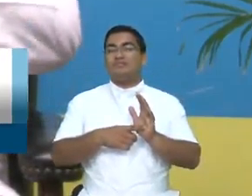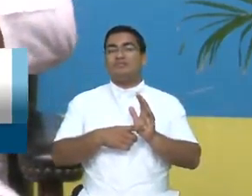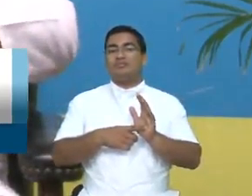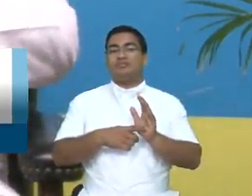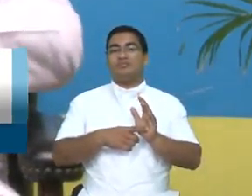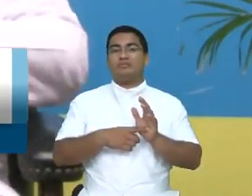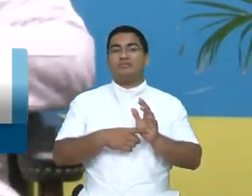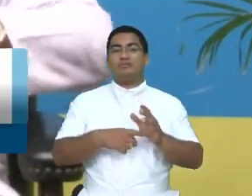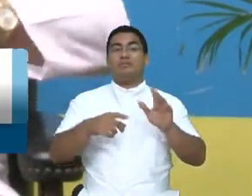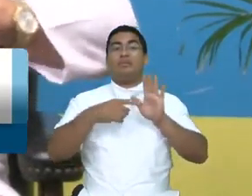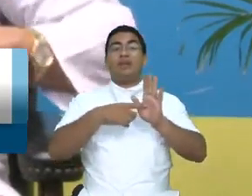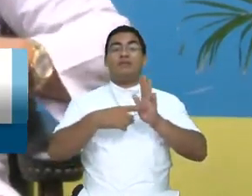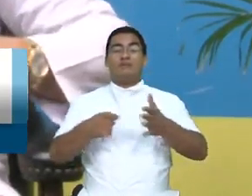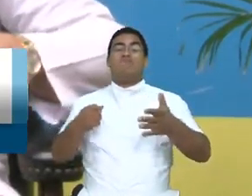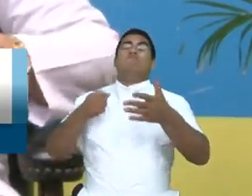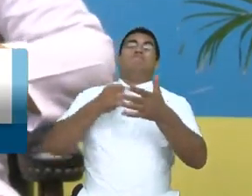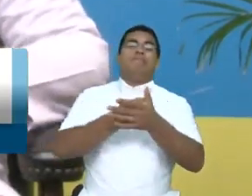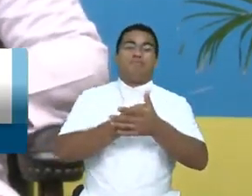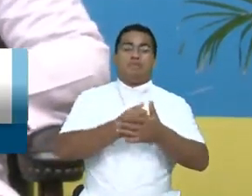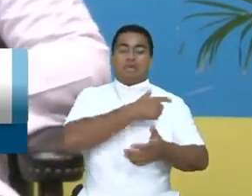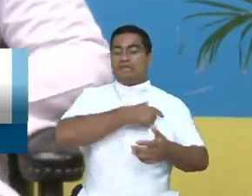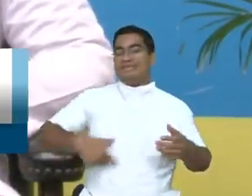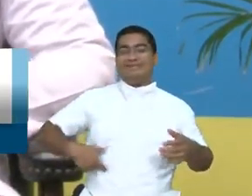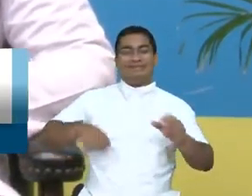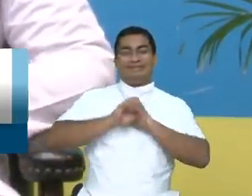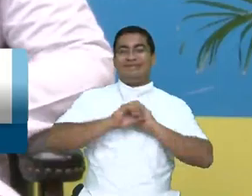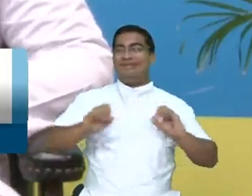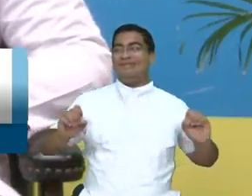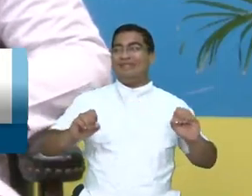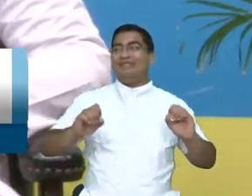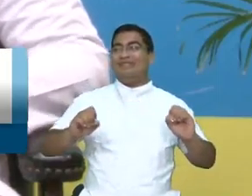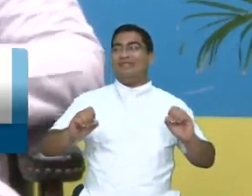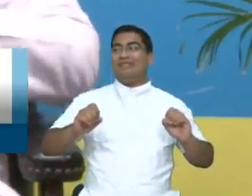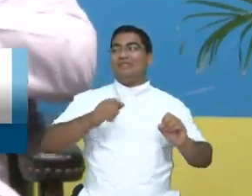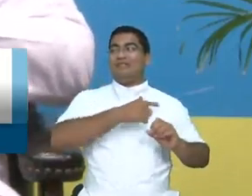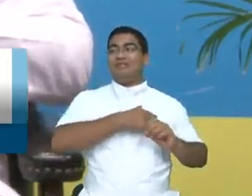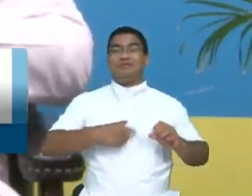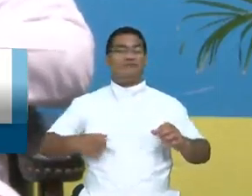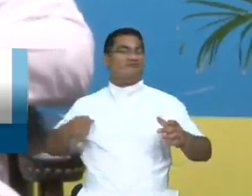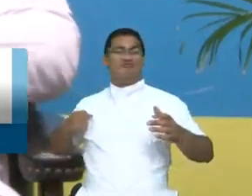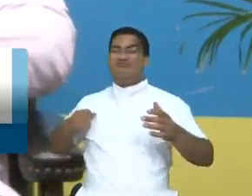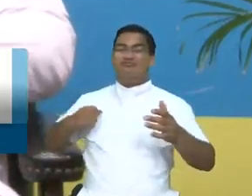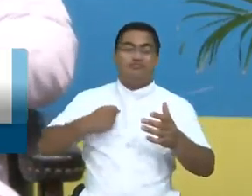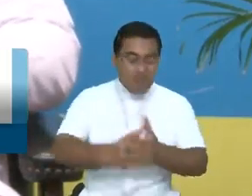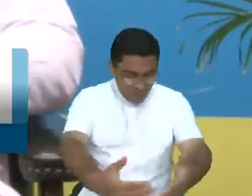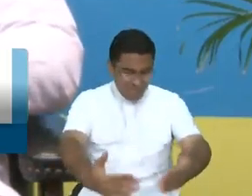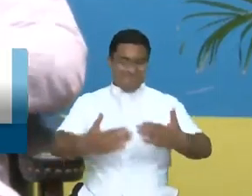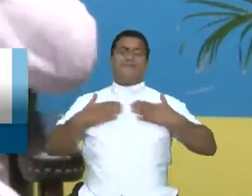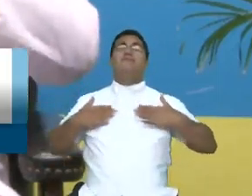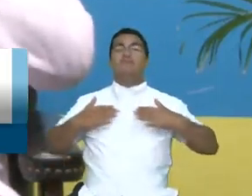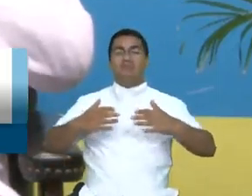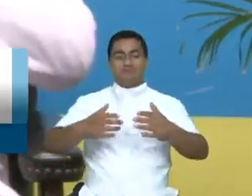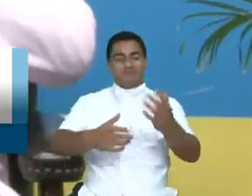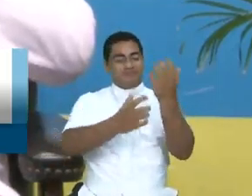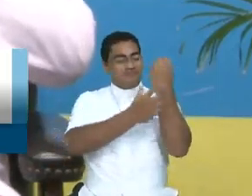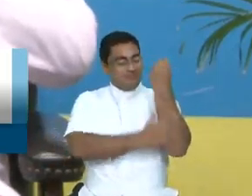cuando uno sufre un choque y uno va en el cinturón al hacer flexión a gran velocidad, entonces ella se comprime y te